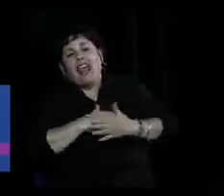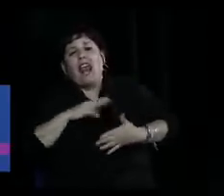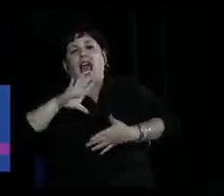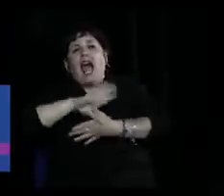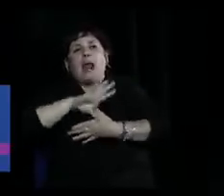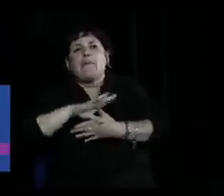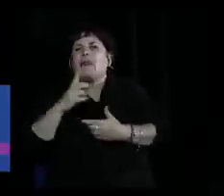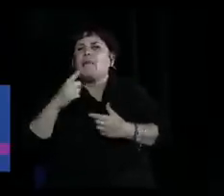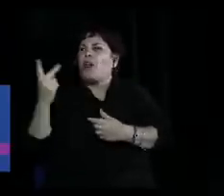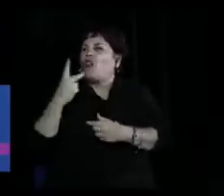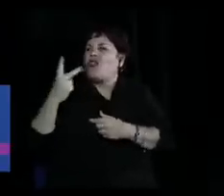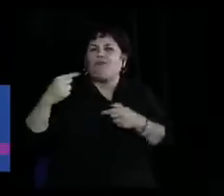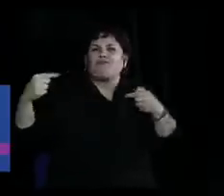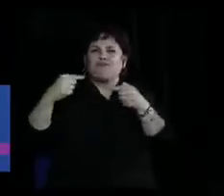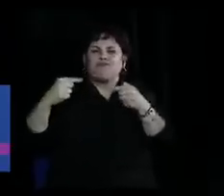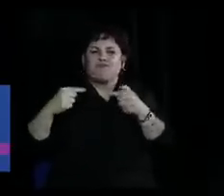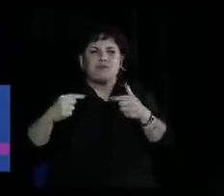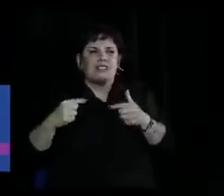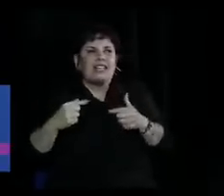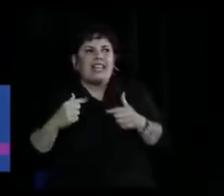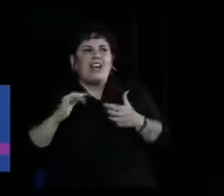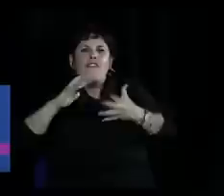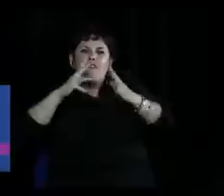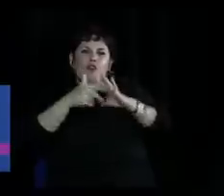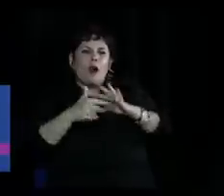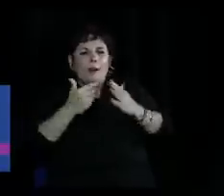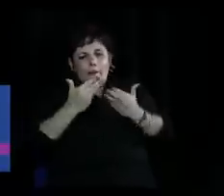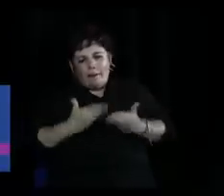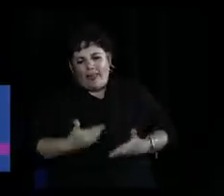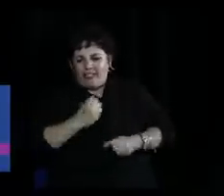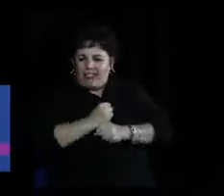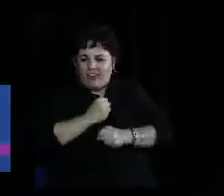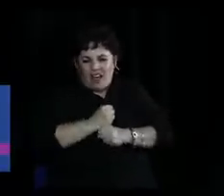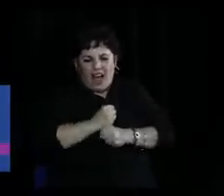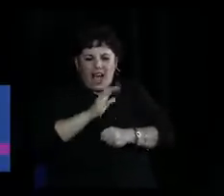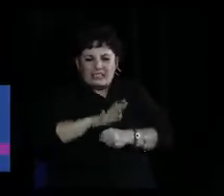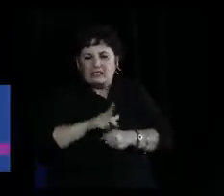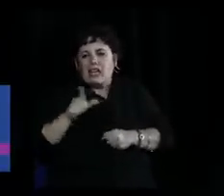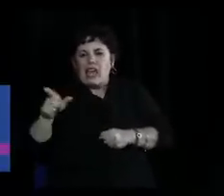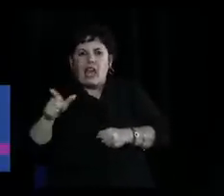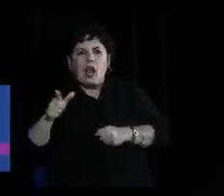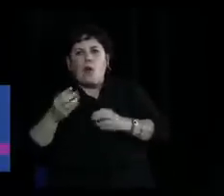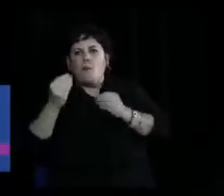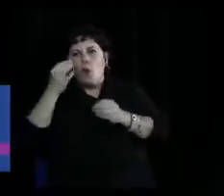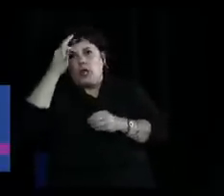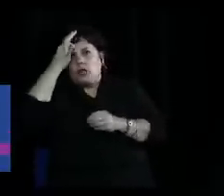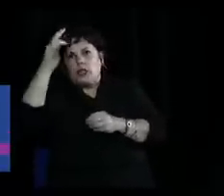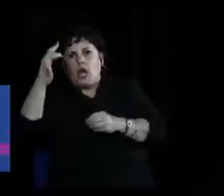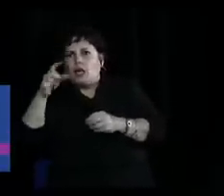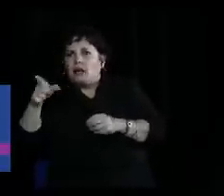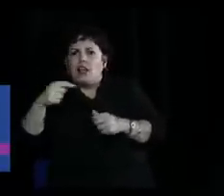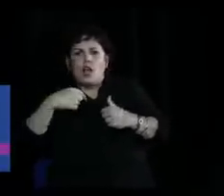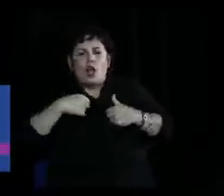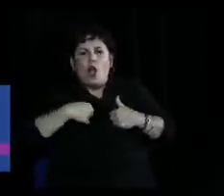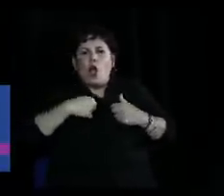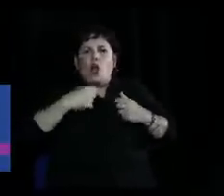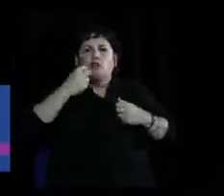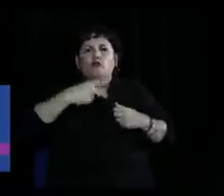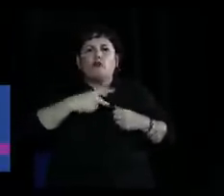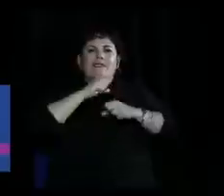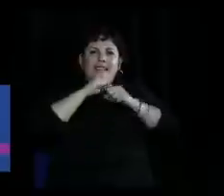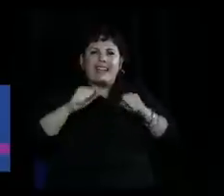muy bien con Bartol, si bien eran diferencias de estilo más bien, ¿no? Porque Bartol era muy técnico y él, en